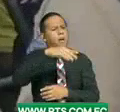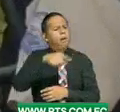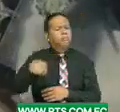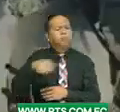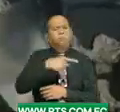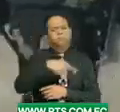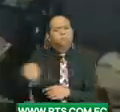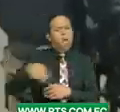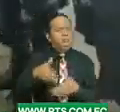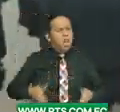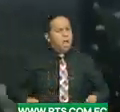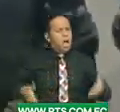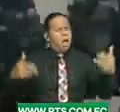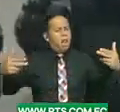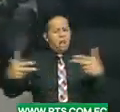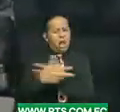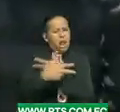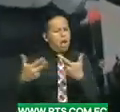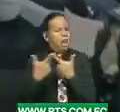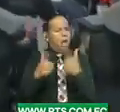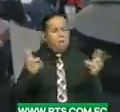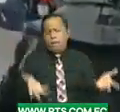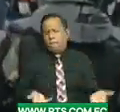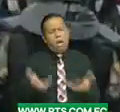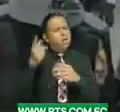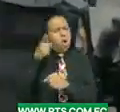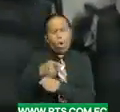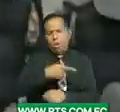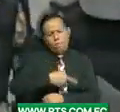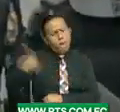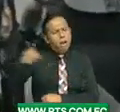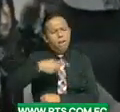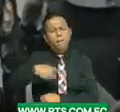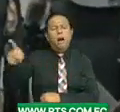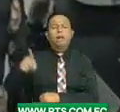de esta vía para la libre circulación. Informó Carlos Julio Gurumendi.